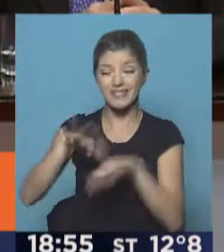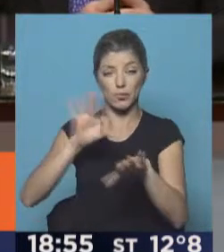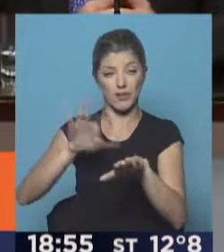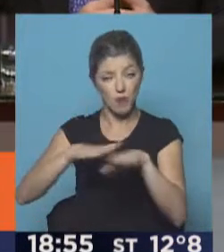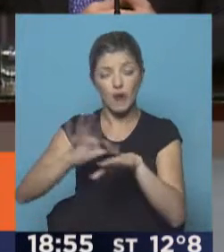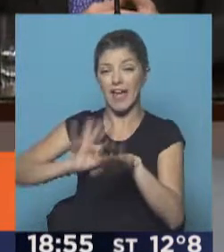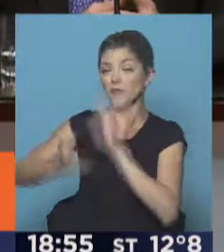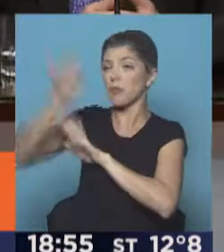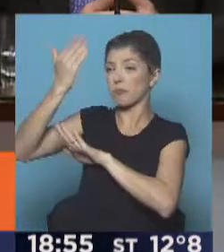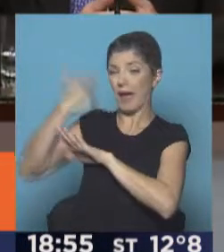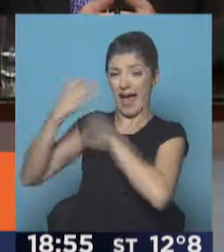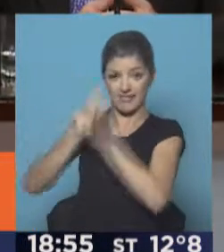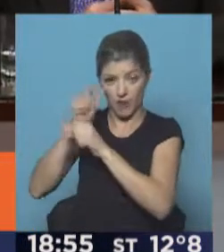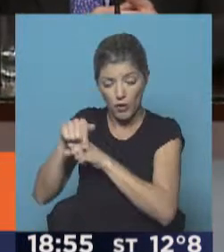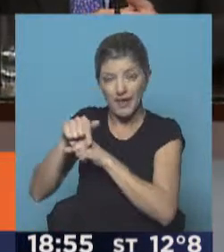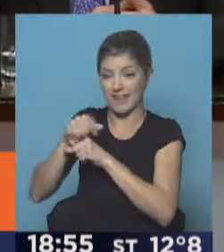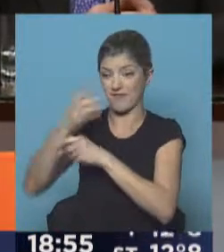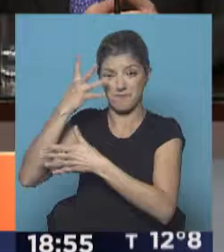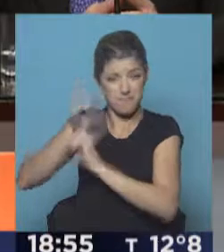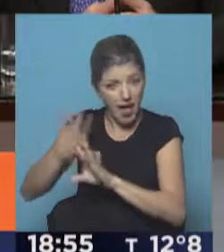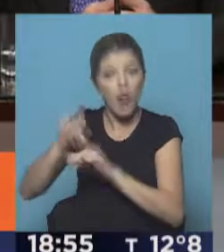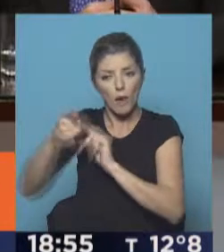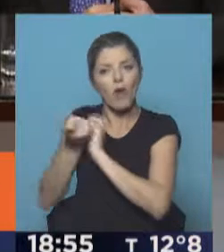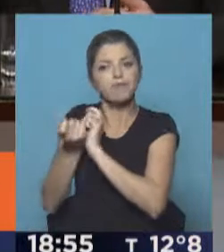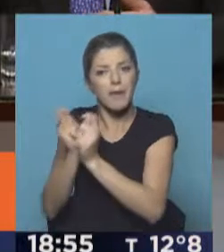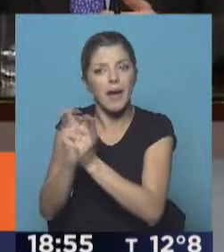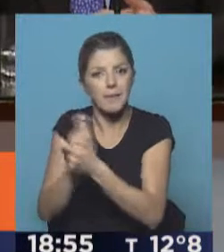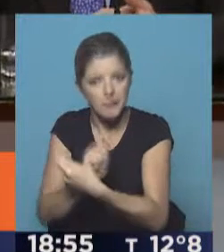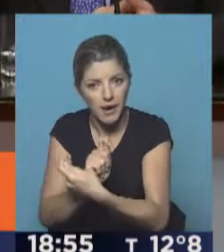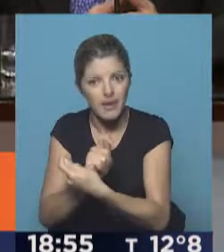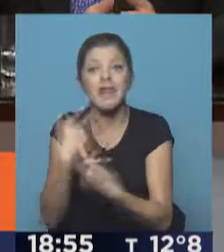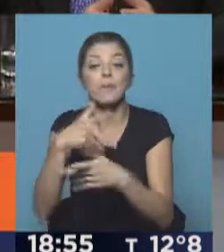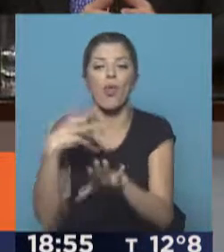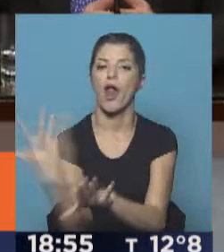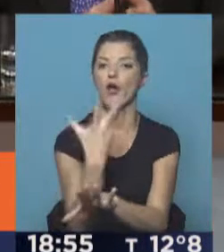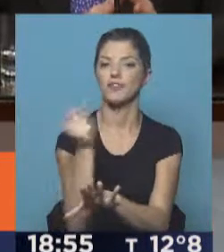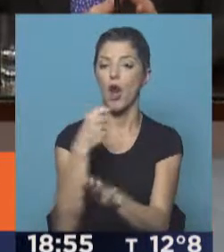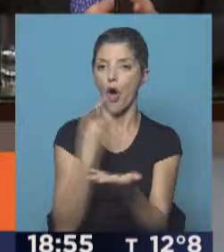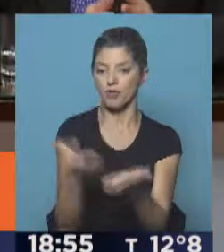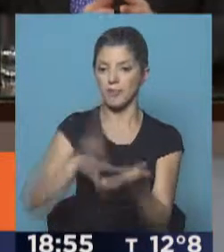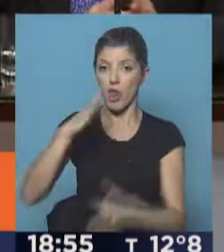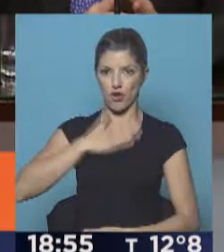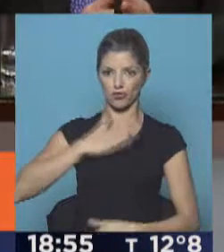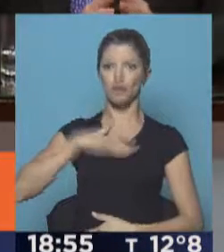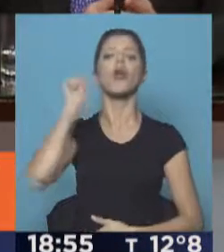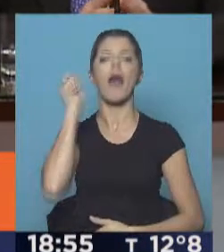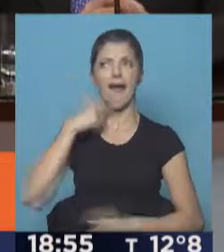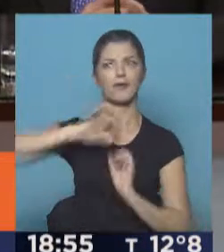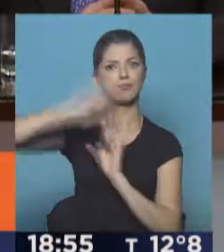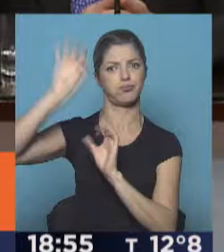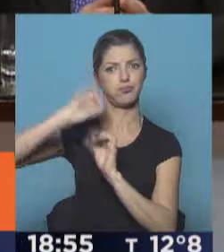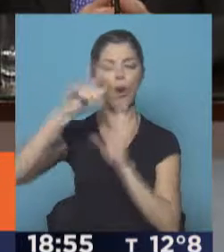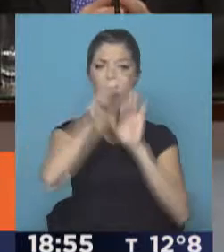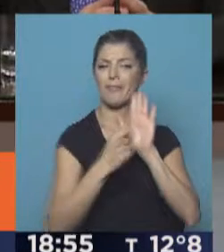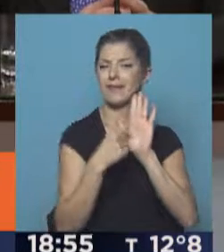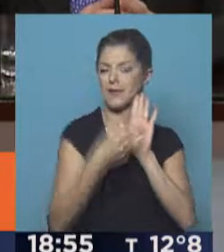país que tenga la posibilidad de vuelta de exportar gas, que tenga la posibilidad de tener un sistema tarifario adecuado, que